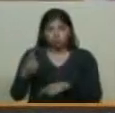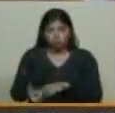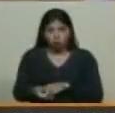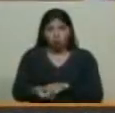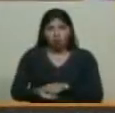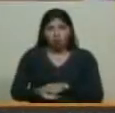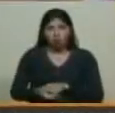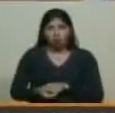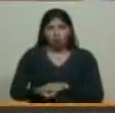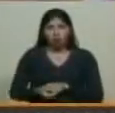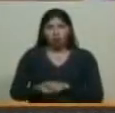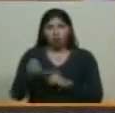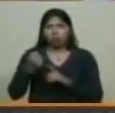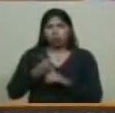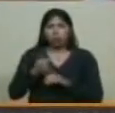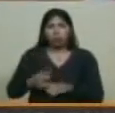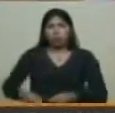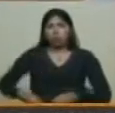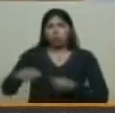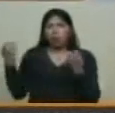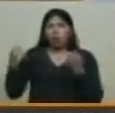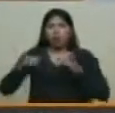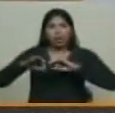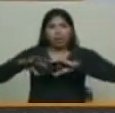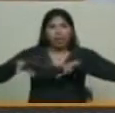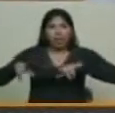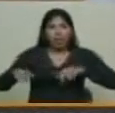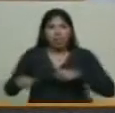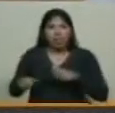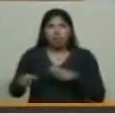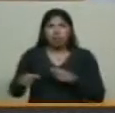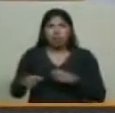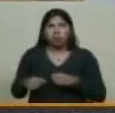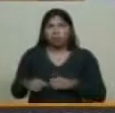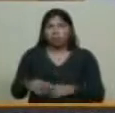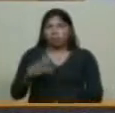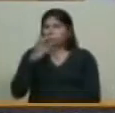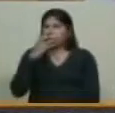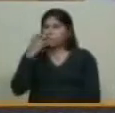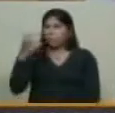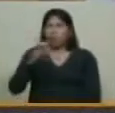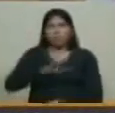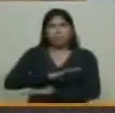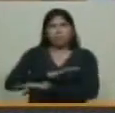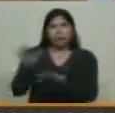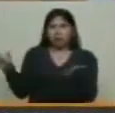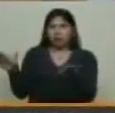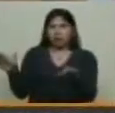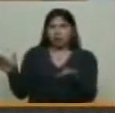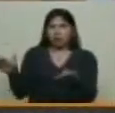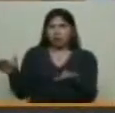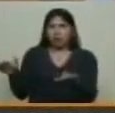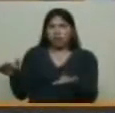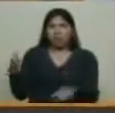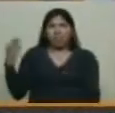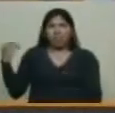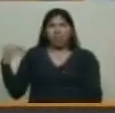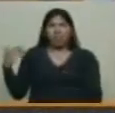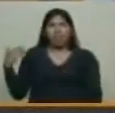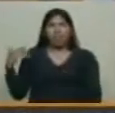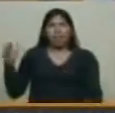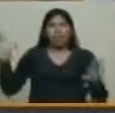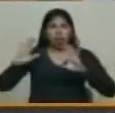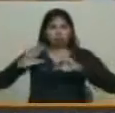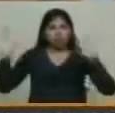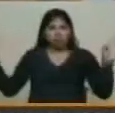luchas victoriosas contra el capitalismo neoliberal, al gritar basta frente al paquete neoliberal de Carlos Andrés Pérez, pues esta fecha fundacional ha